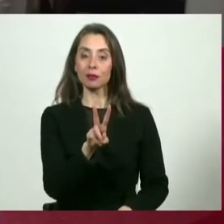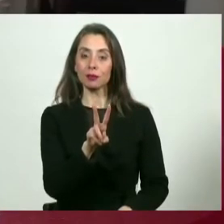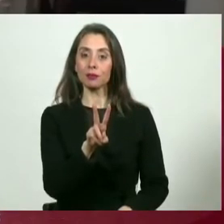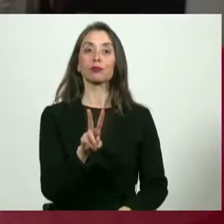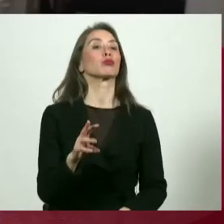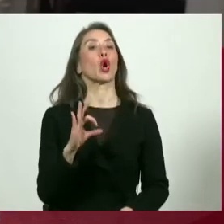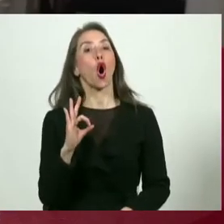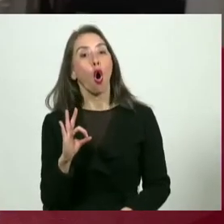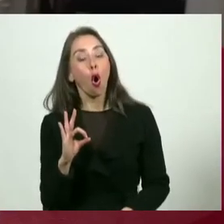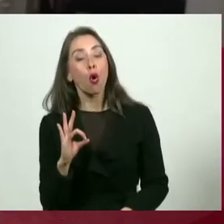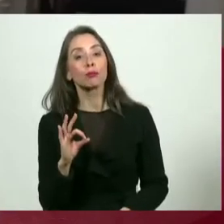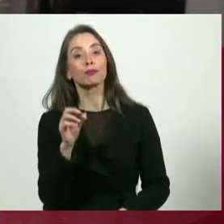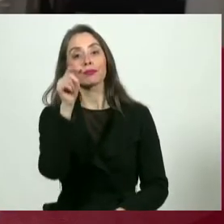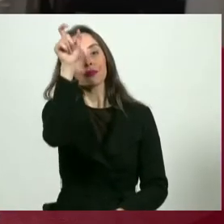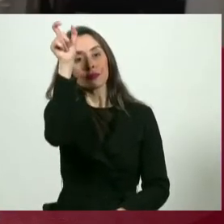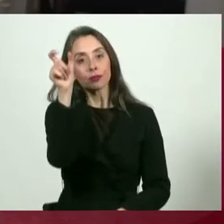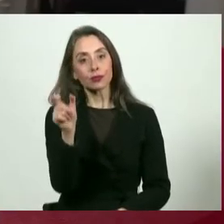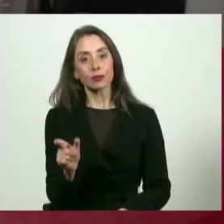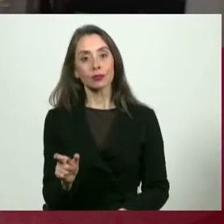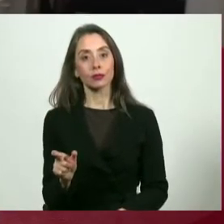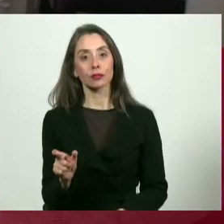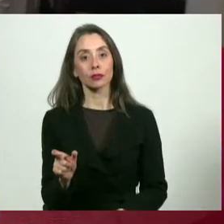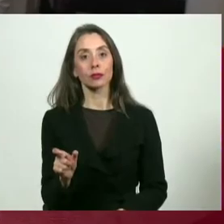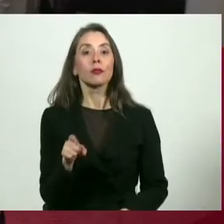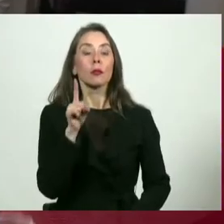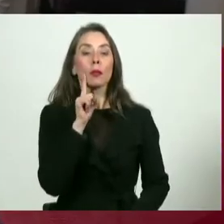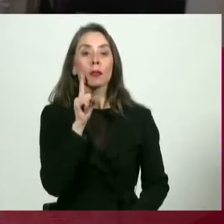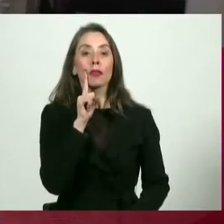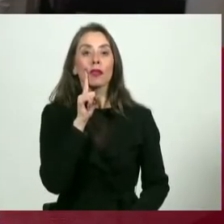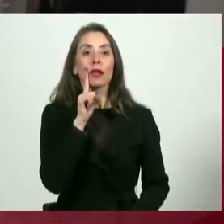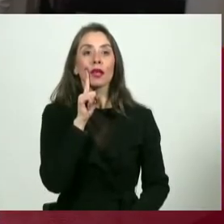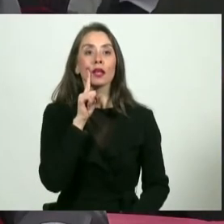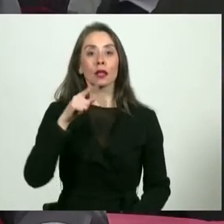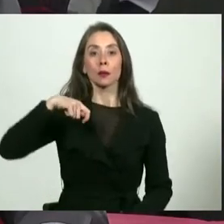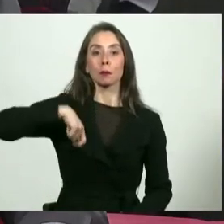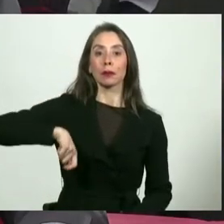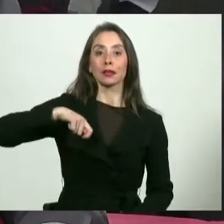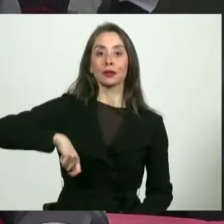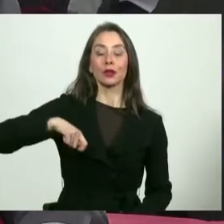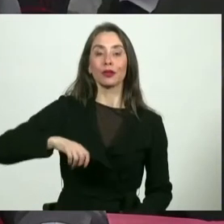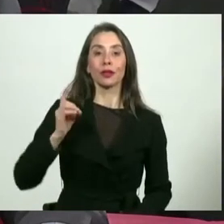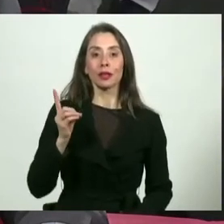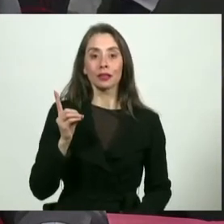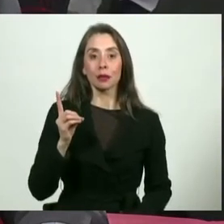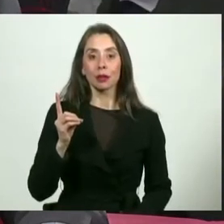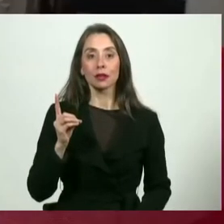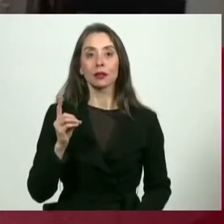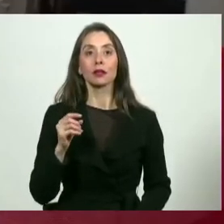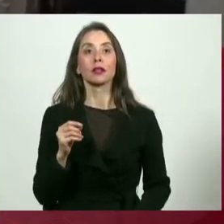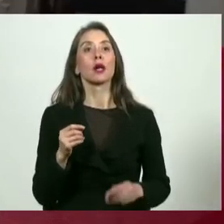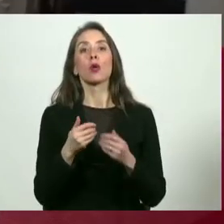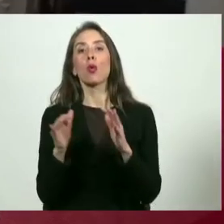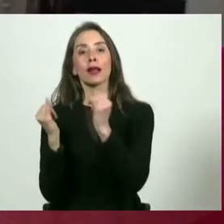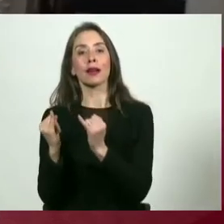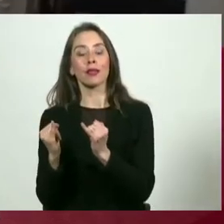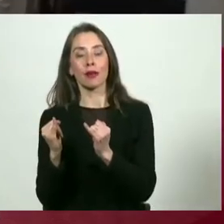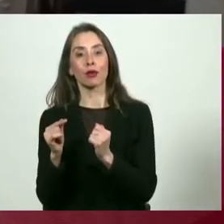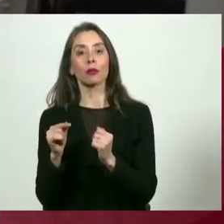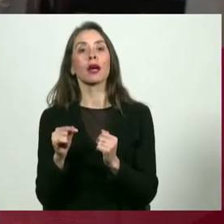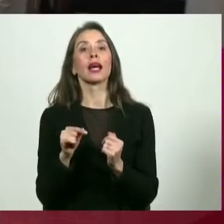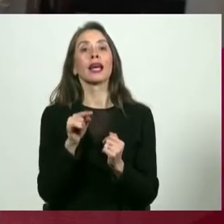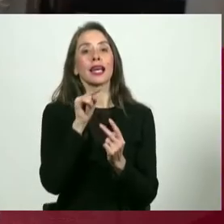un 1%. Todas estas preguntas fueron enfocadas en el ámbito público, pero también en el ámbito privado. Es 1%